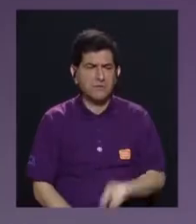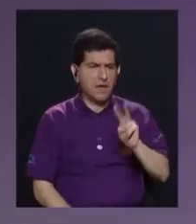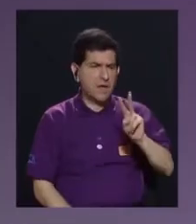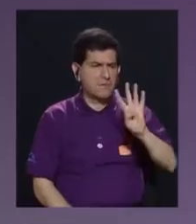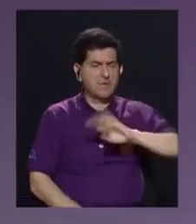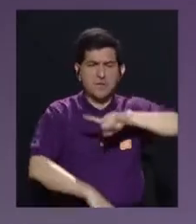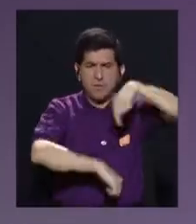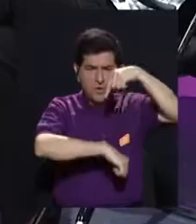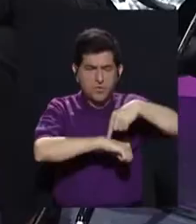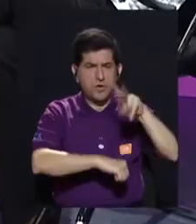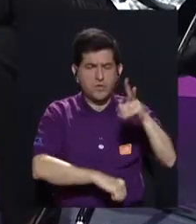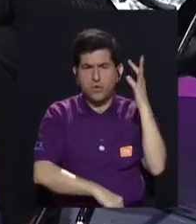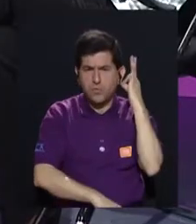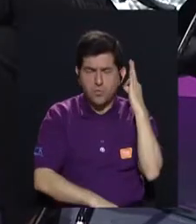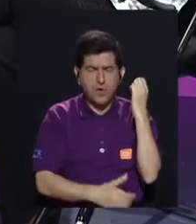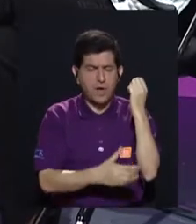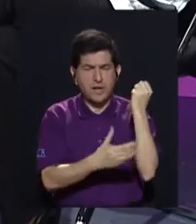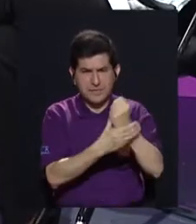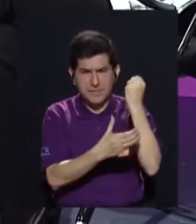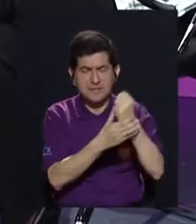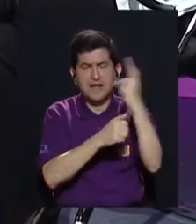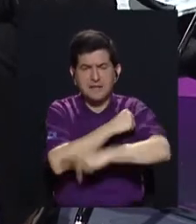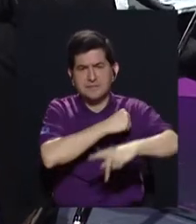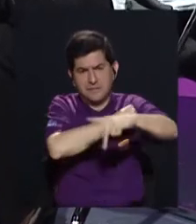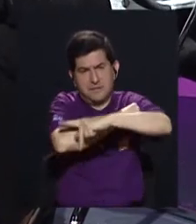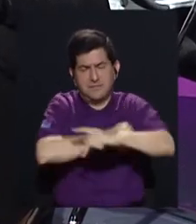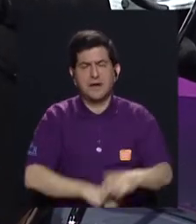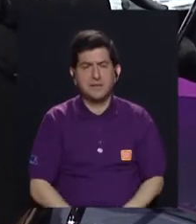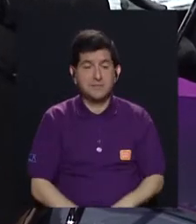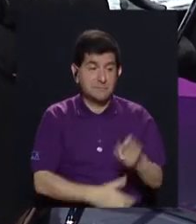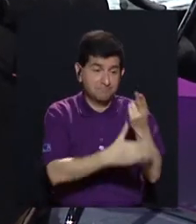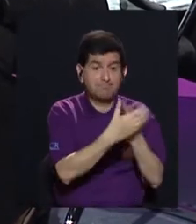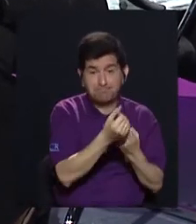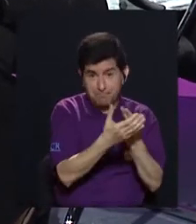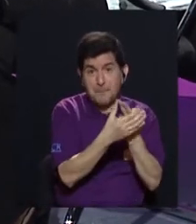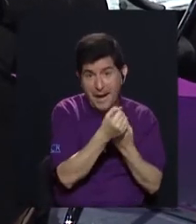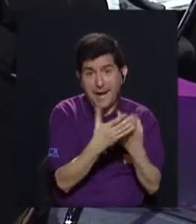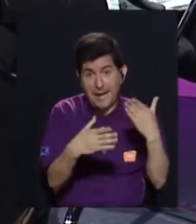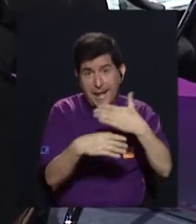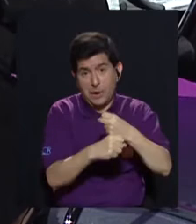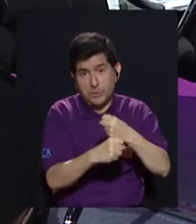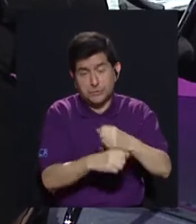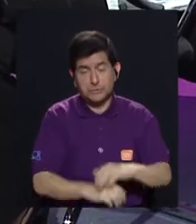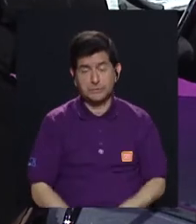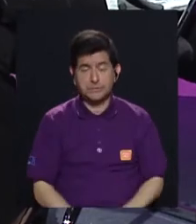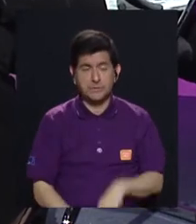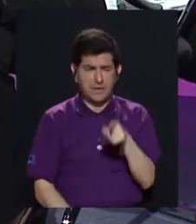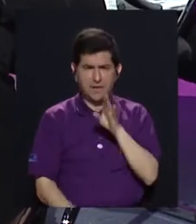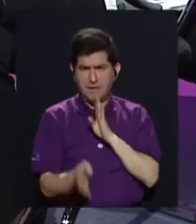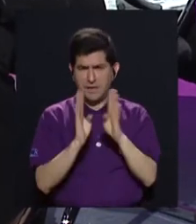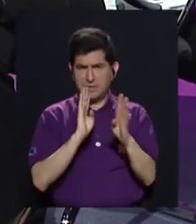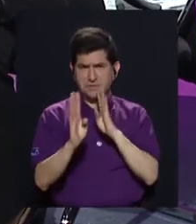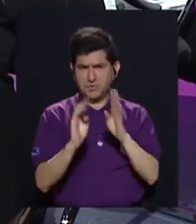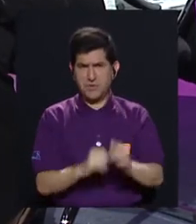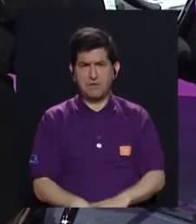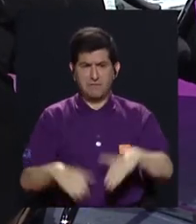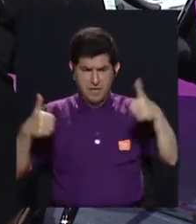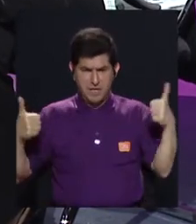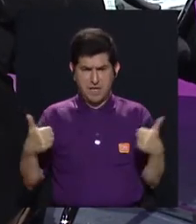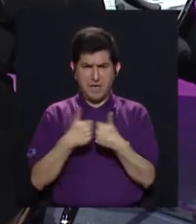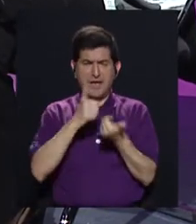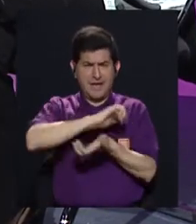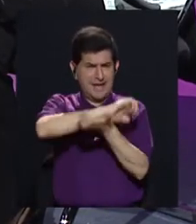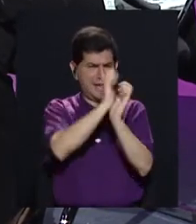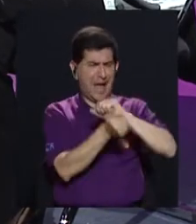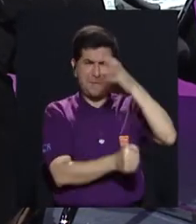fueron asesinadas dos mujeres en este país eso por sus parejas y eso habla de que estamos con un desafío de un